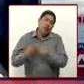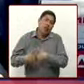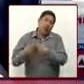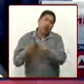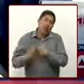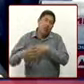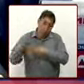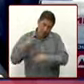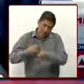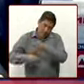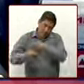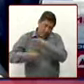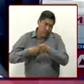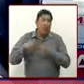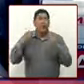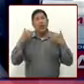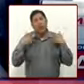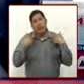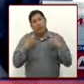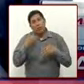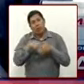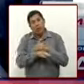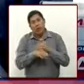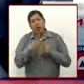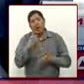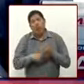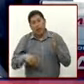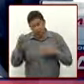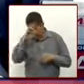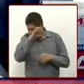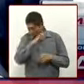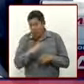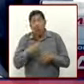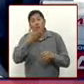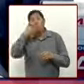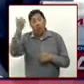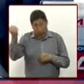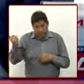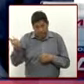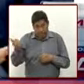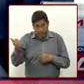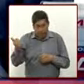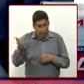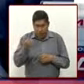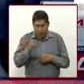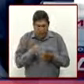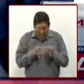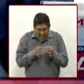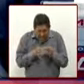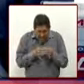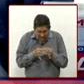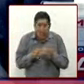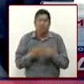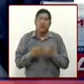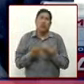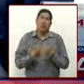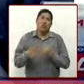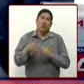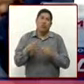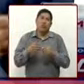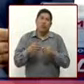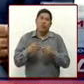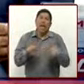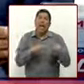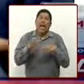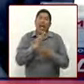también incluye y tienen parte dentro de esto. ¿Y qué se está haciendo con ellos? Van a mejorar. Están ajustando los mecanismos con el sector cañero,